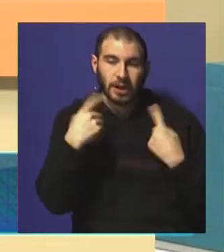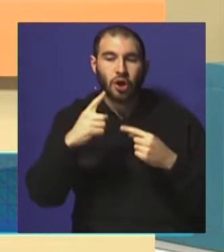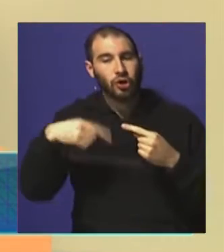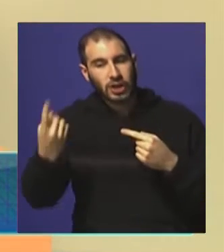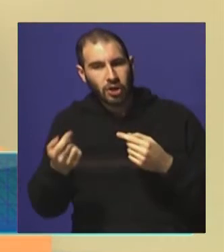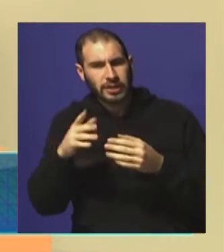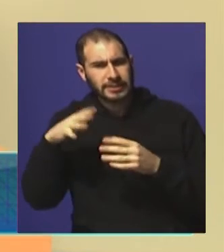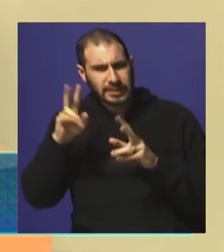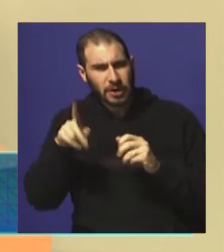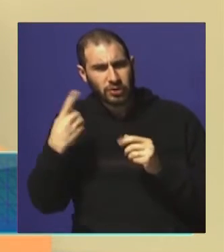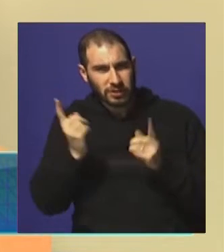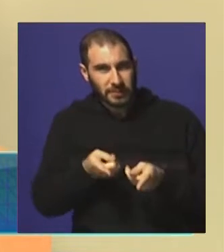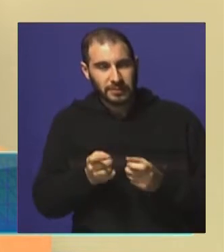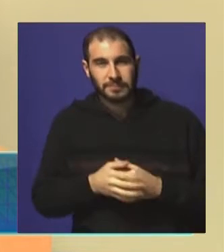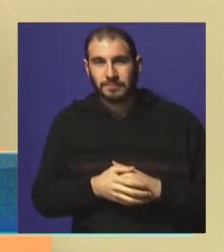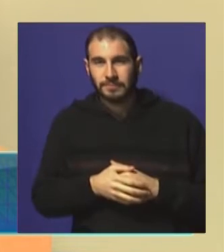que lo rodean, ¿no?